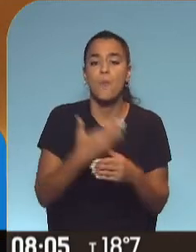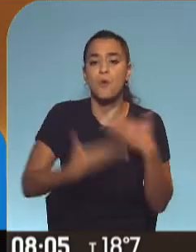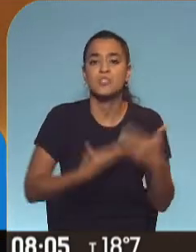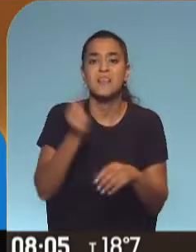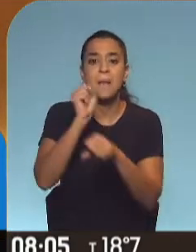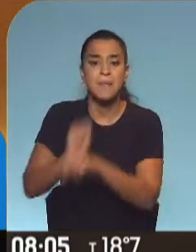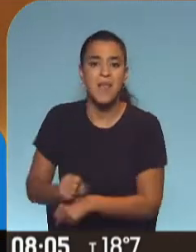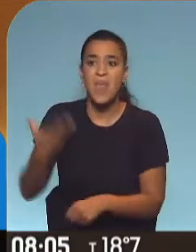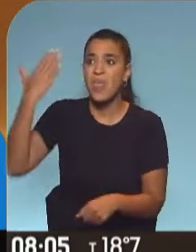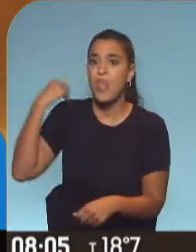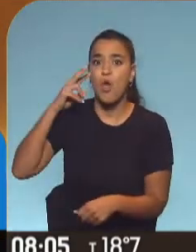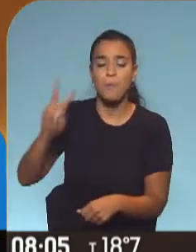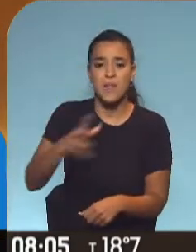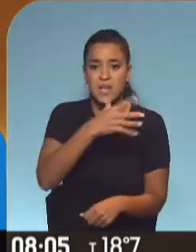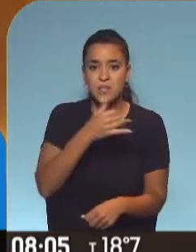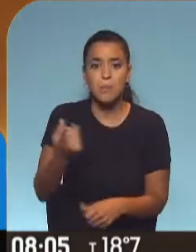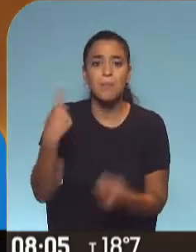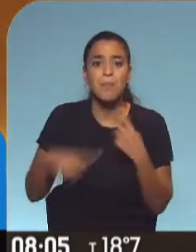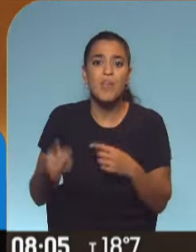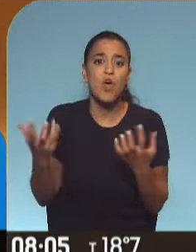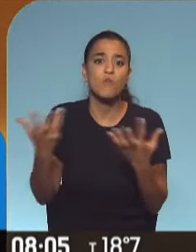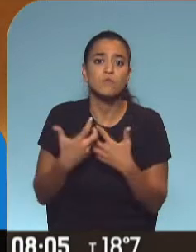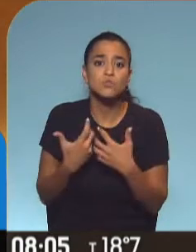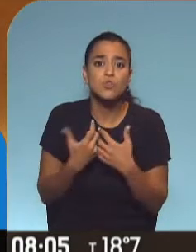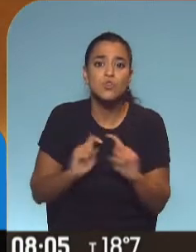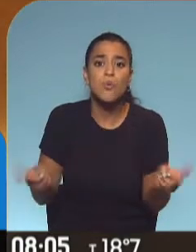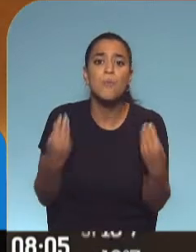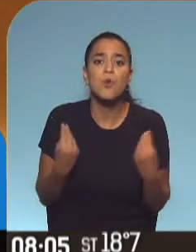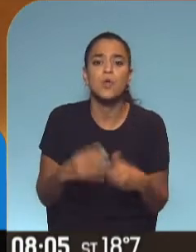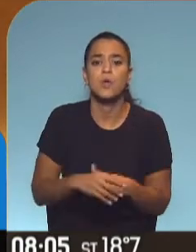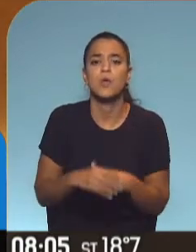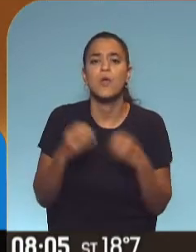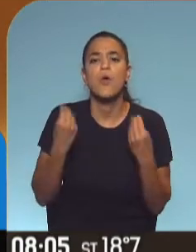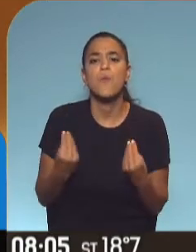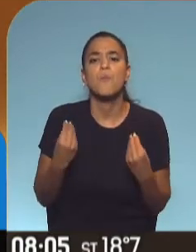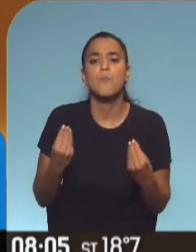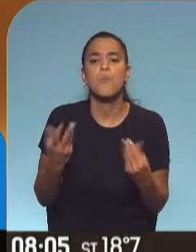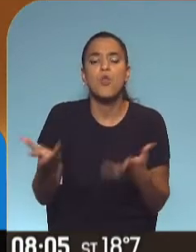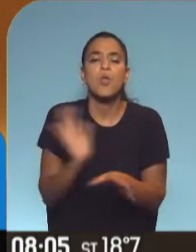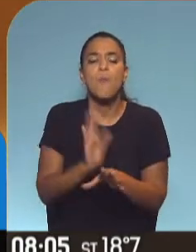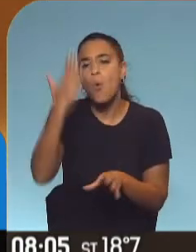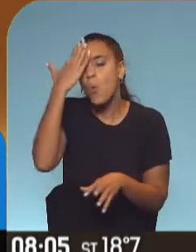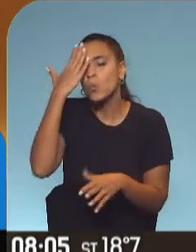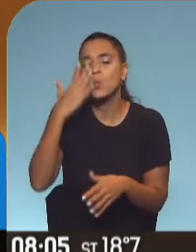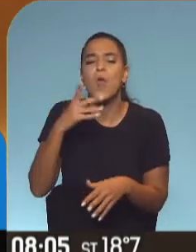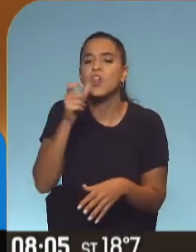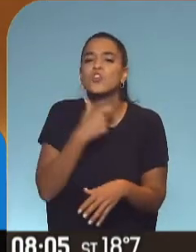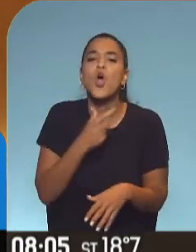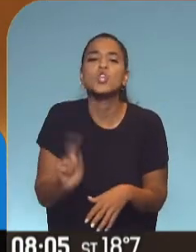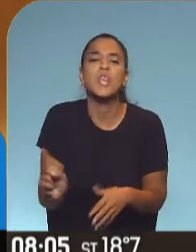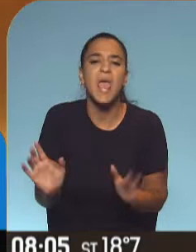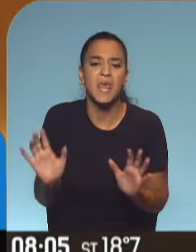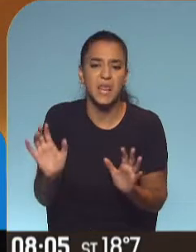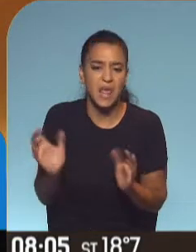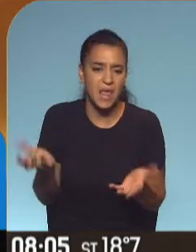año 2014 y que no termina de entrar en funciones. ¿Por qué? Porque es una resistencia cultural, es muy grande. Esto es a